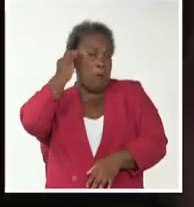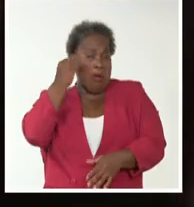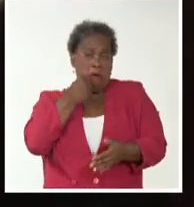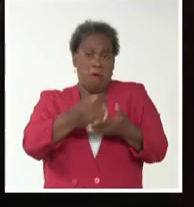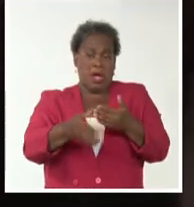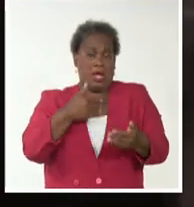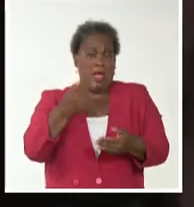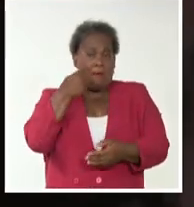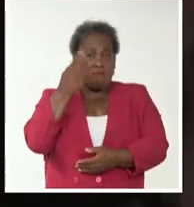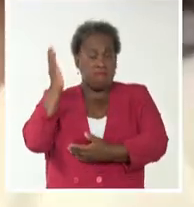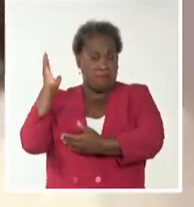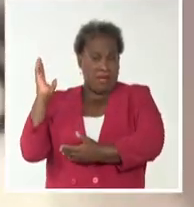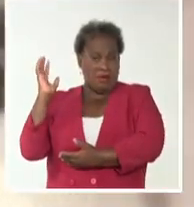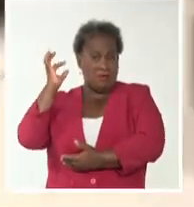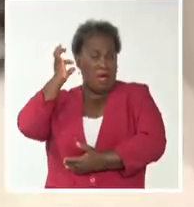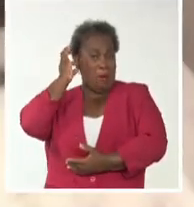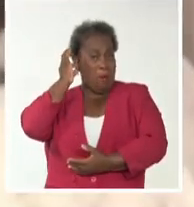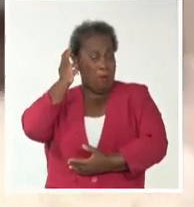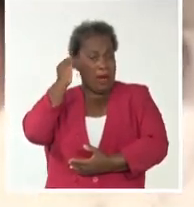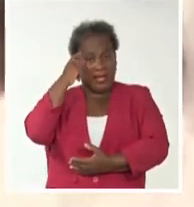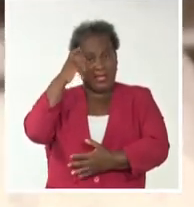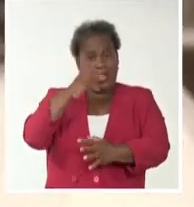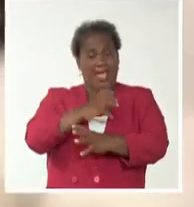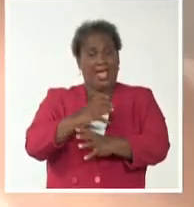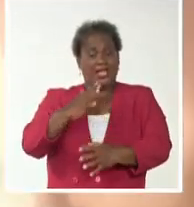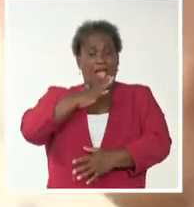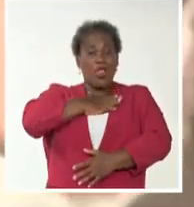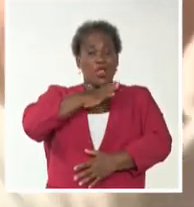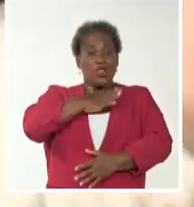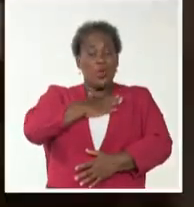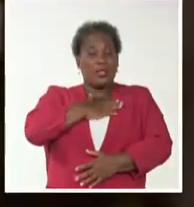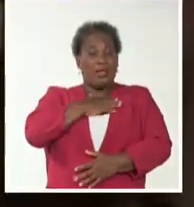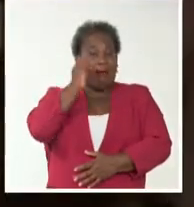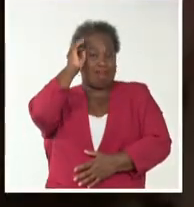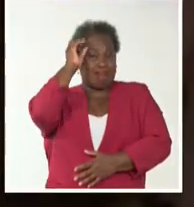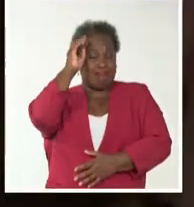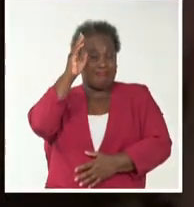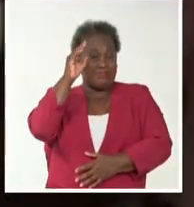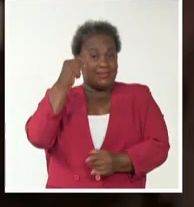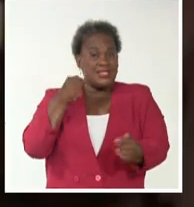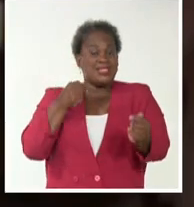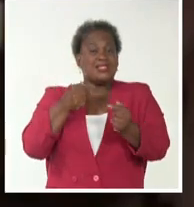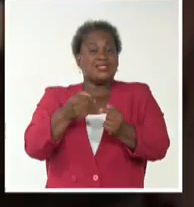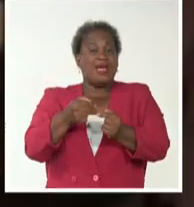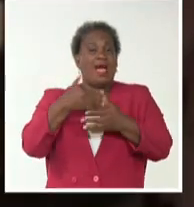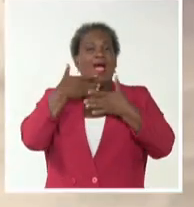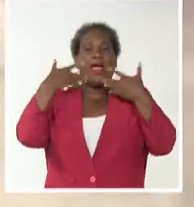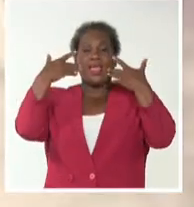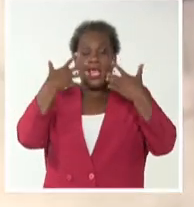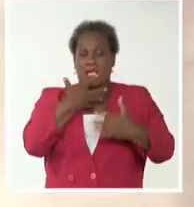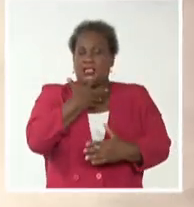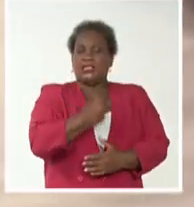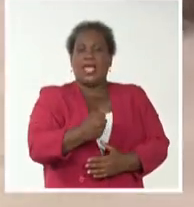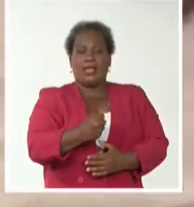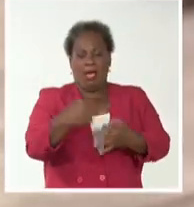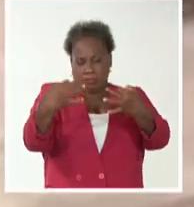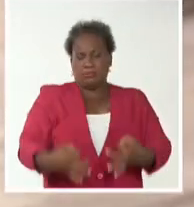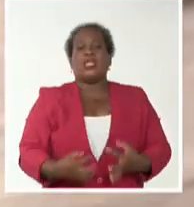una Yudexi intuitiva, sagaz, dueña de ingenio y viveza, cercana y alegre, seria y